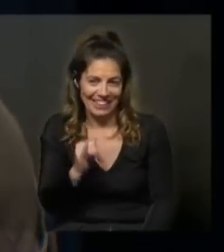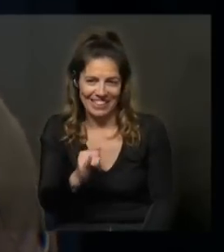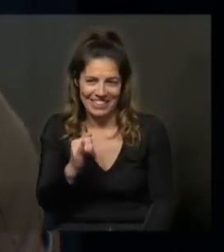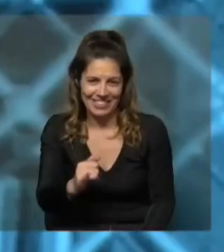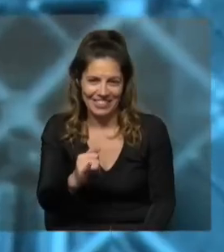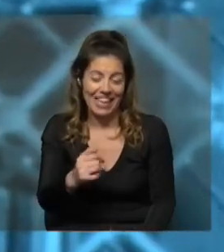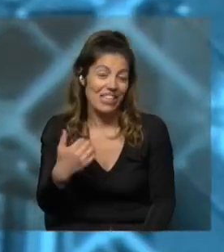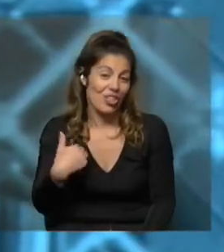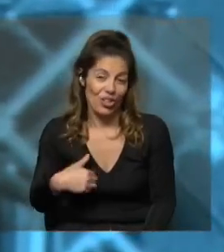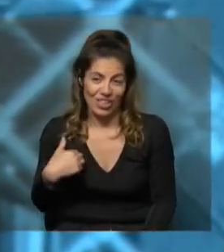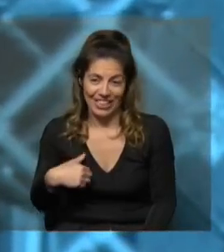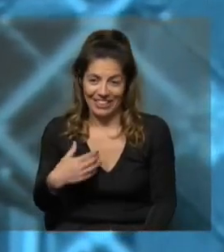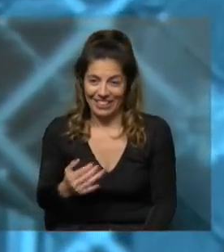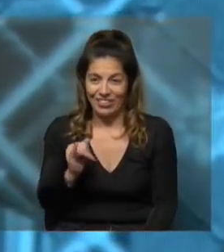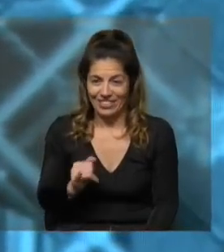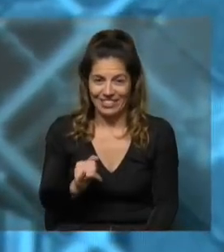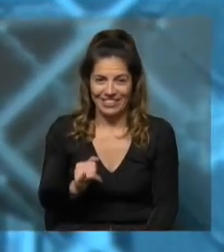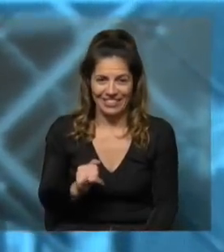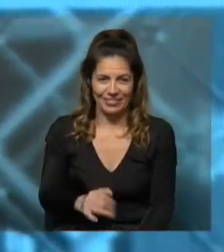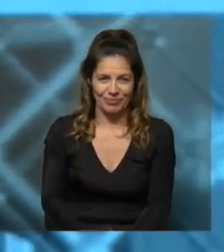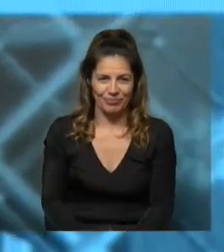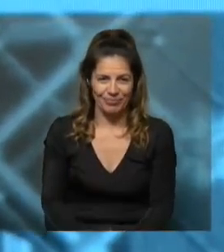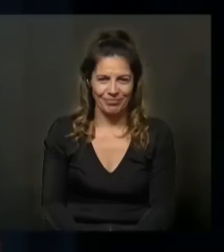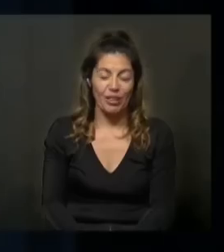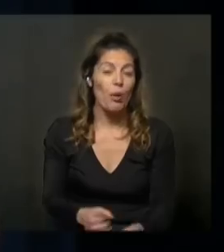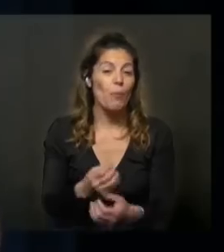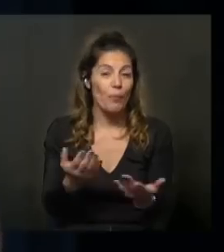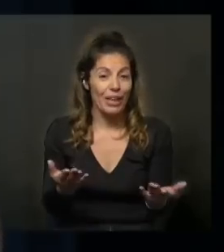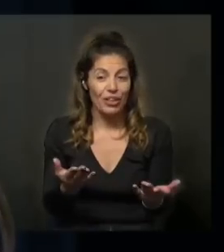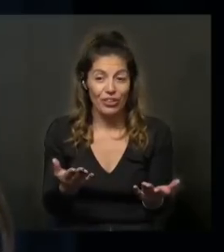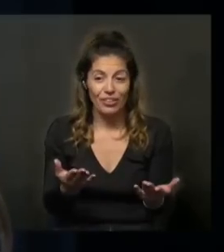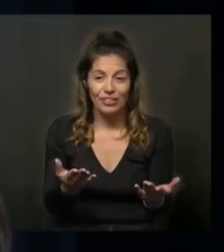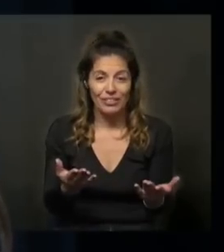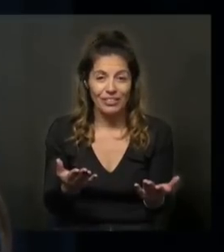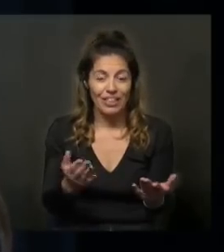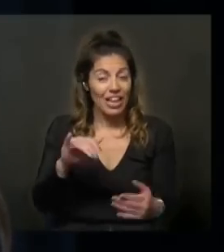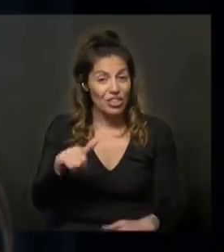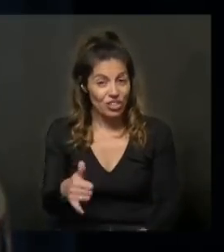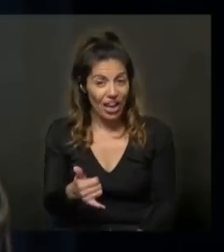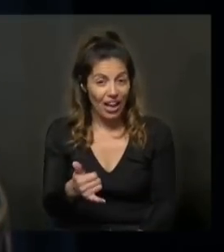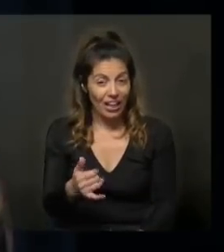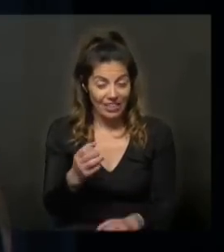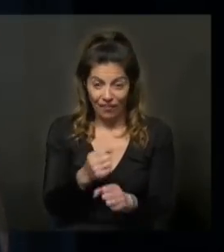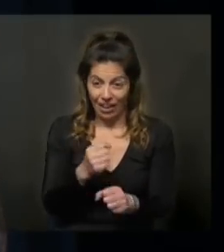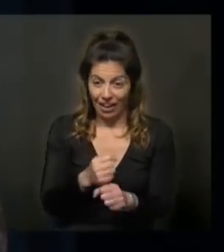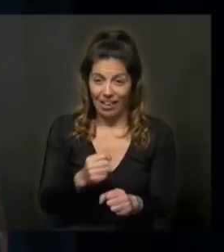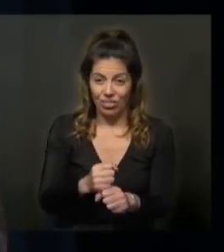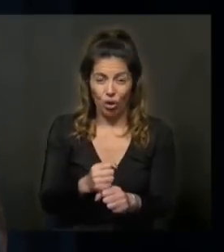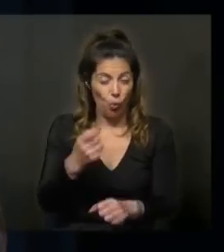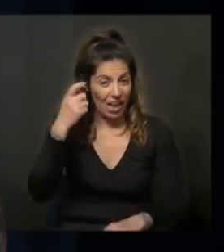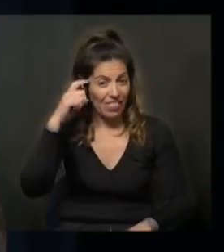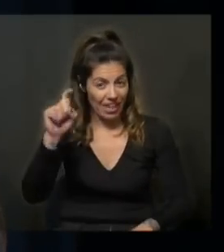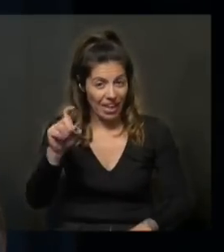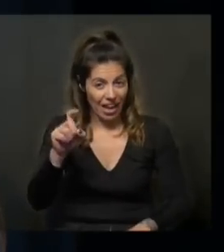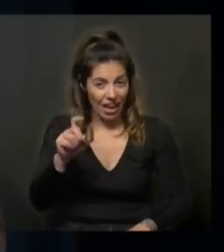son los argentinos pero bueno entonces este pero ya tiene Ya están trabajando tienen una idea